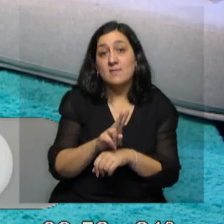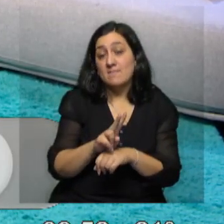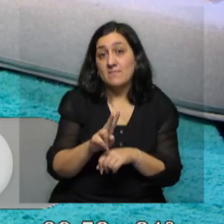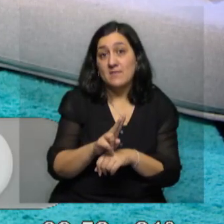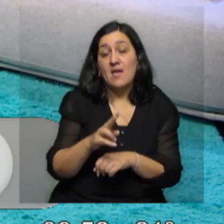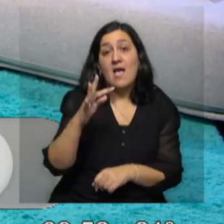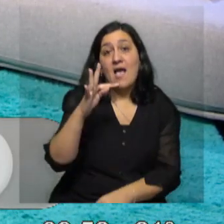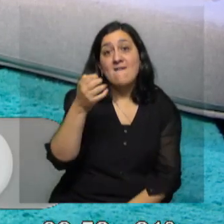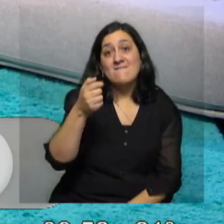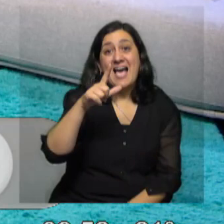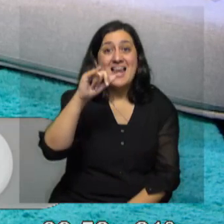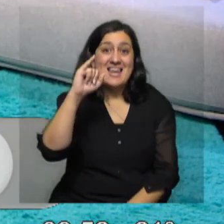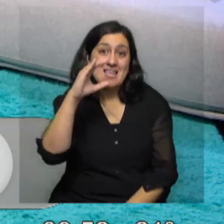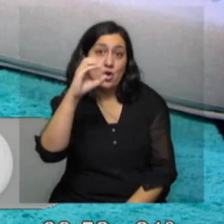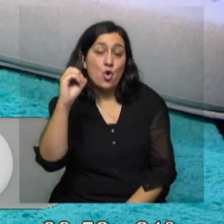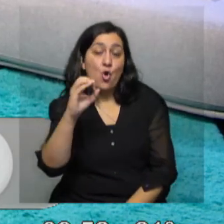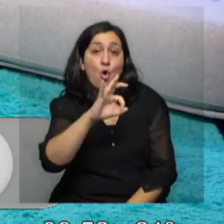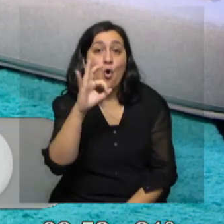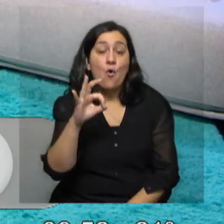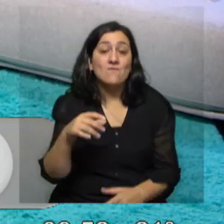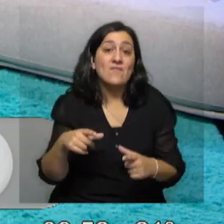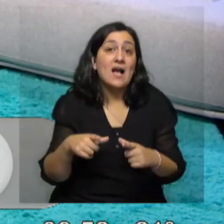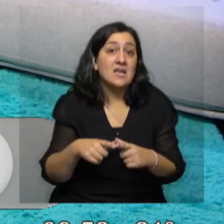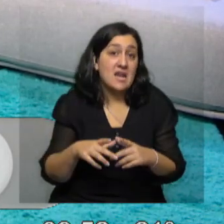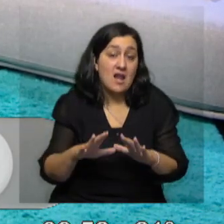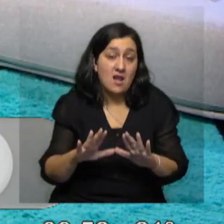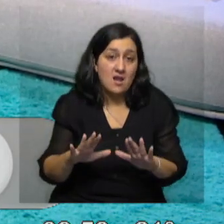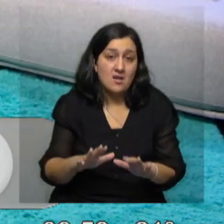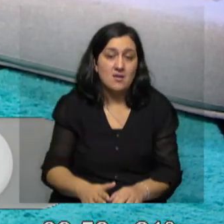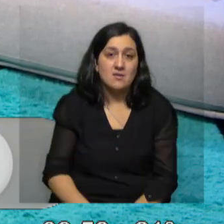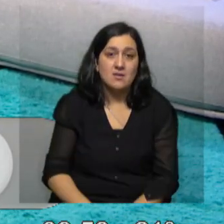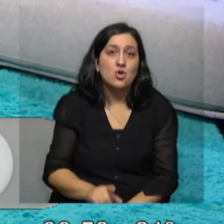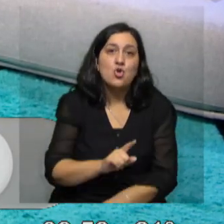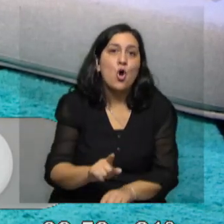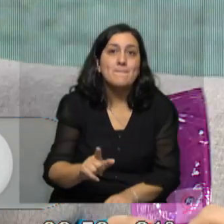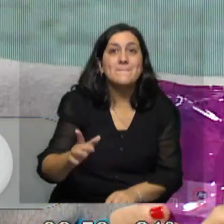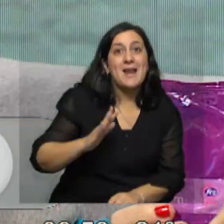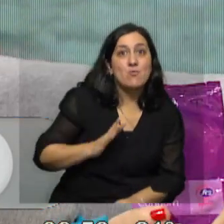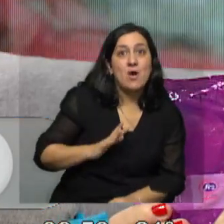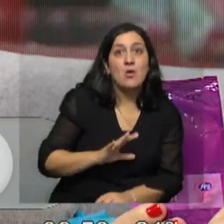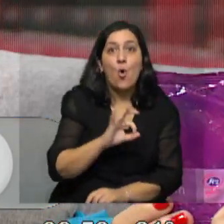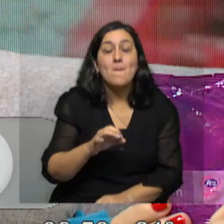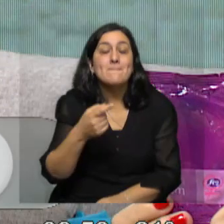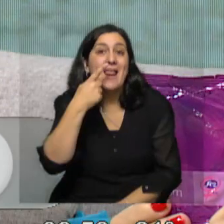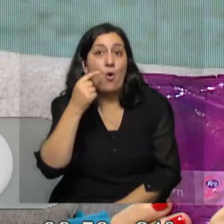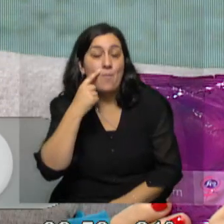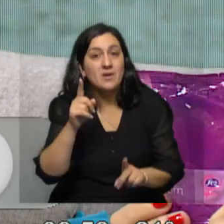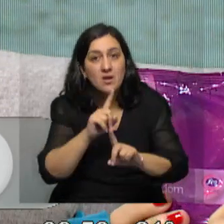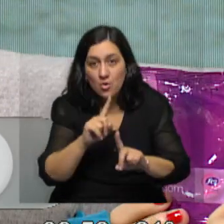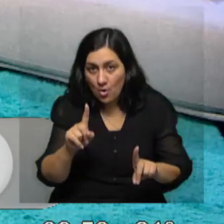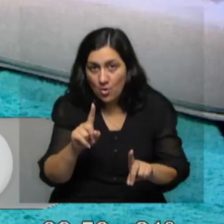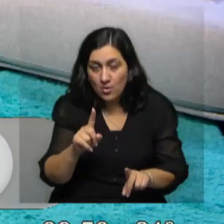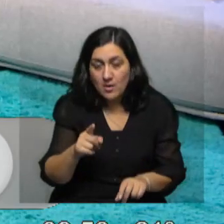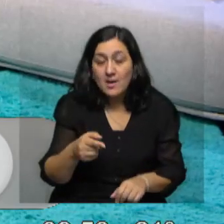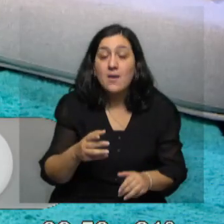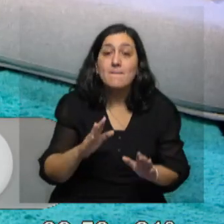vaginal. Vaginal. ¿Está? Porque es lo que recubre, el órgano que recubre. Está muy bien. Y después tenemos... Pero esto está bueno